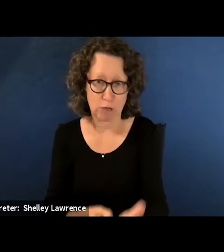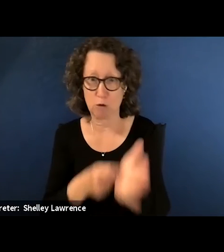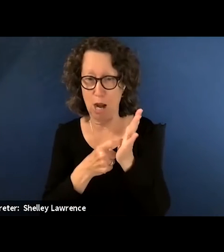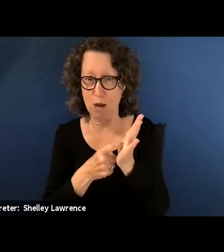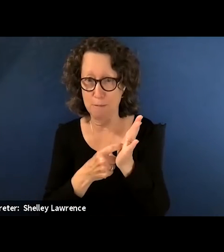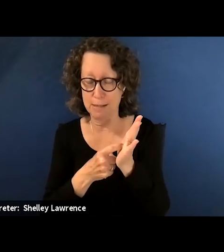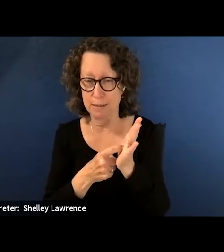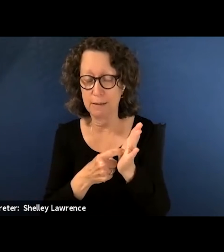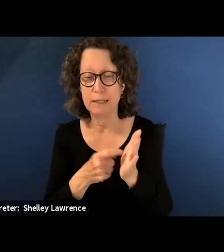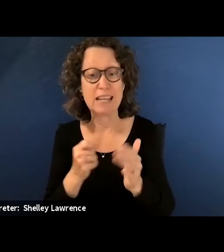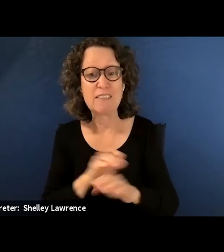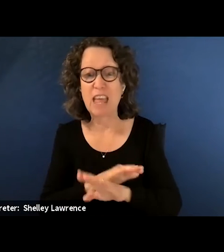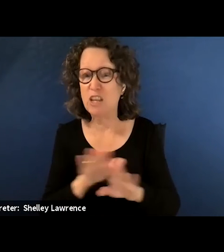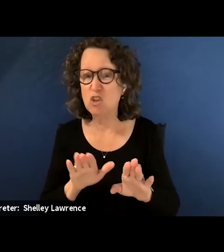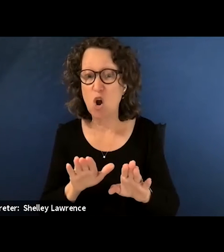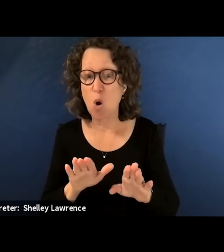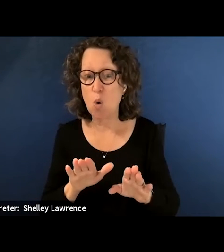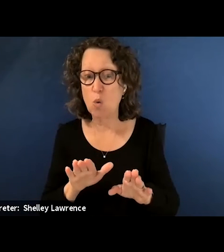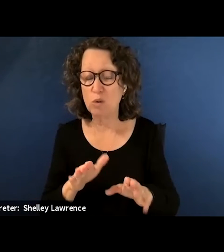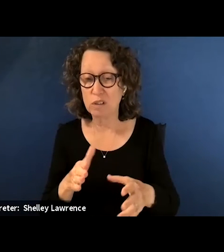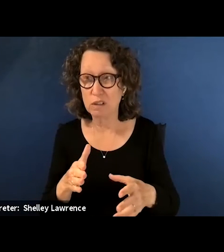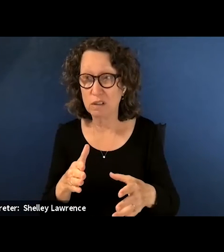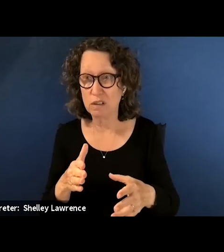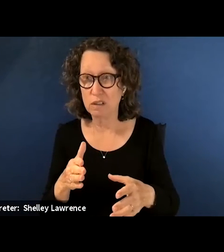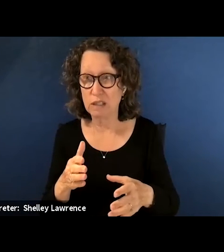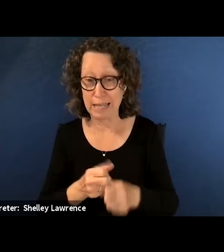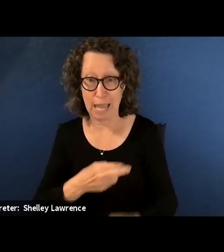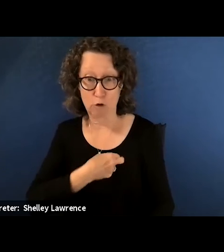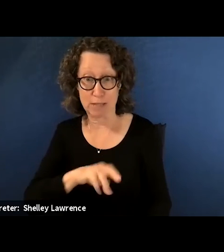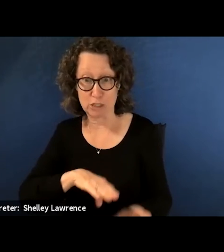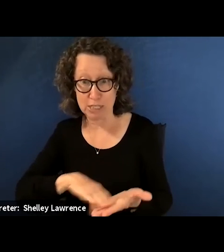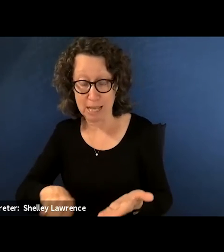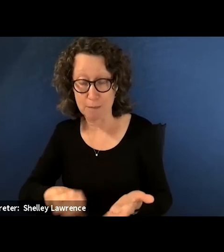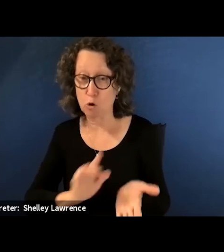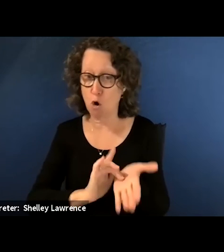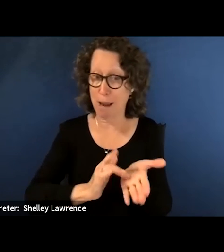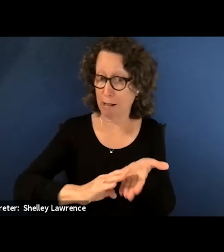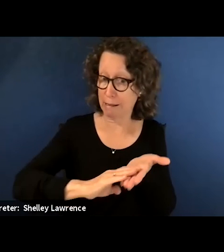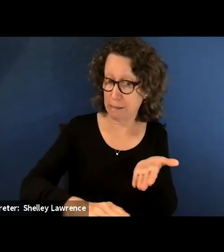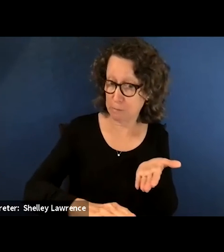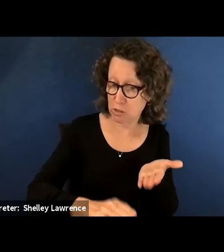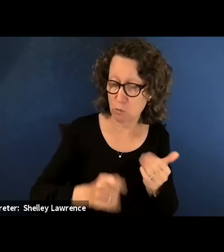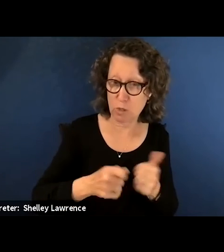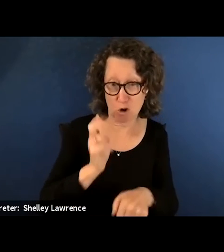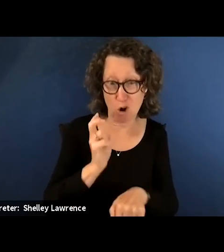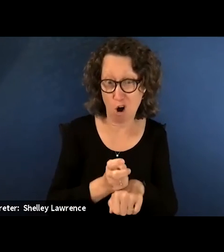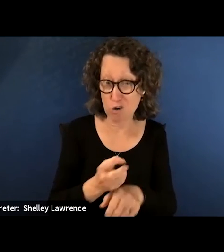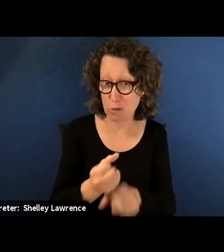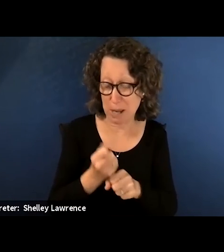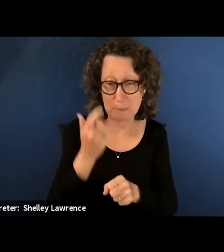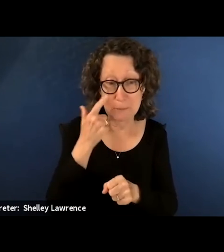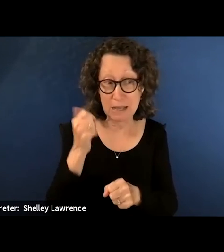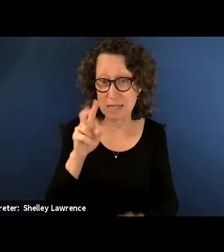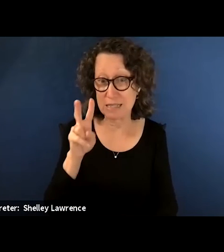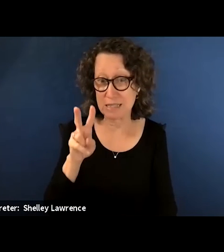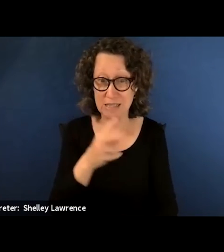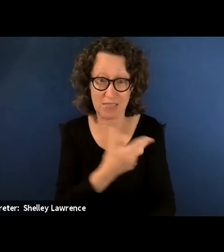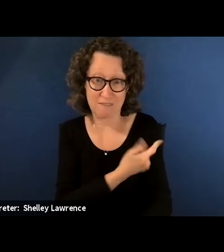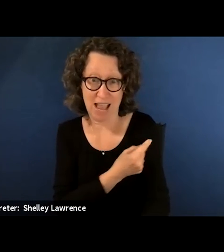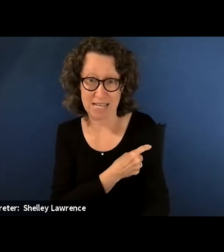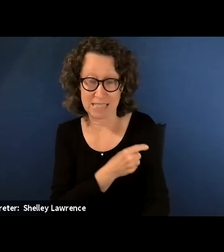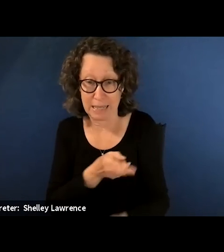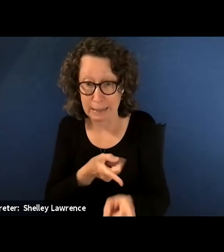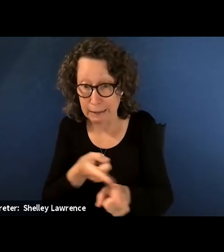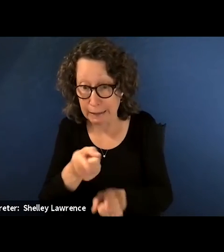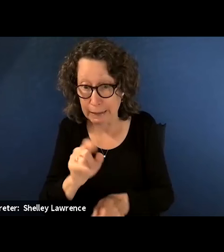siendo despedidos con este nuevo requisito de vacunas, si no pueden obtener una exención médica o religiosa,